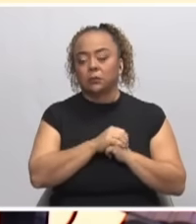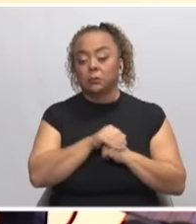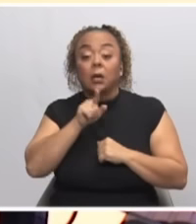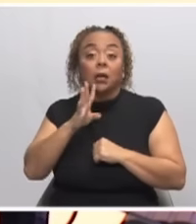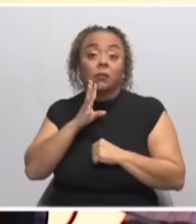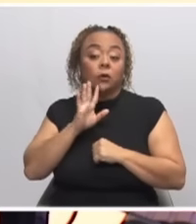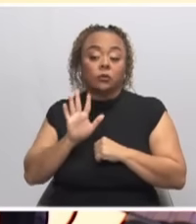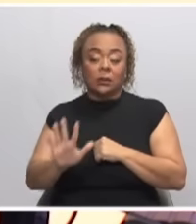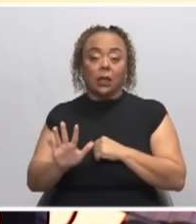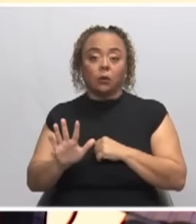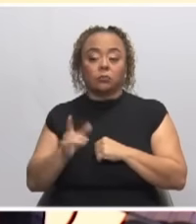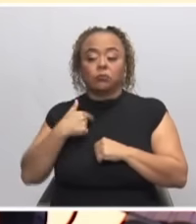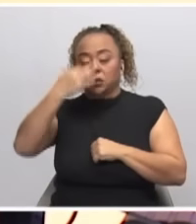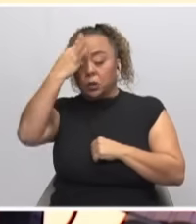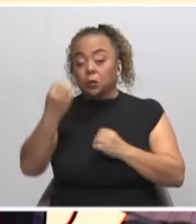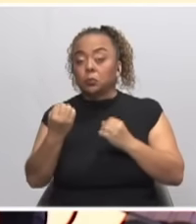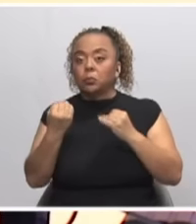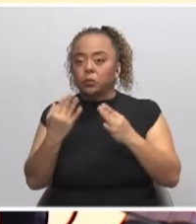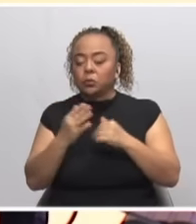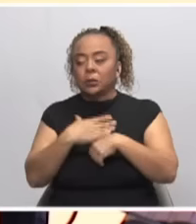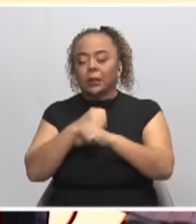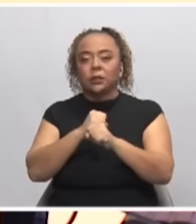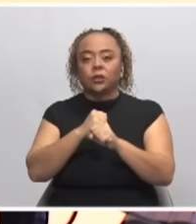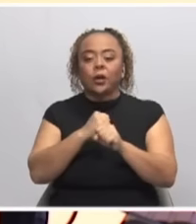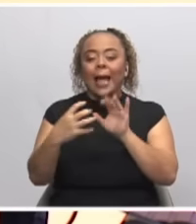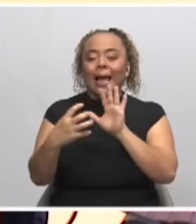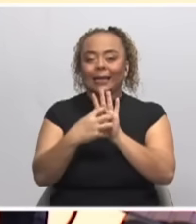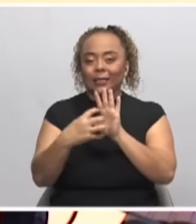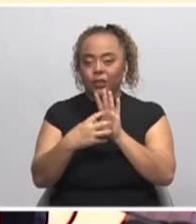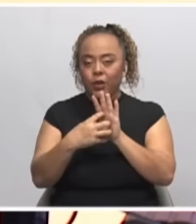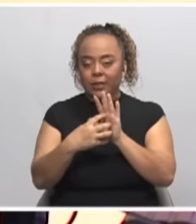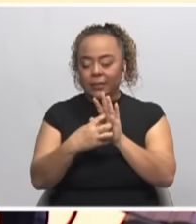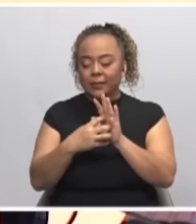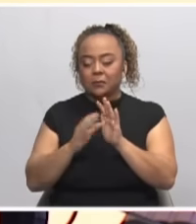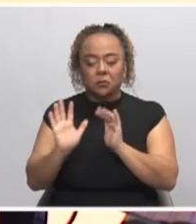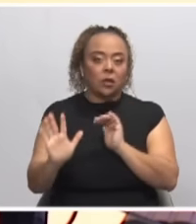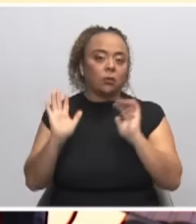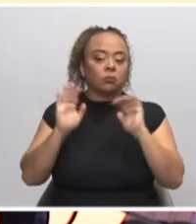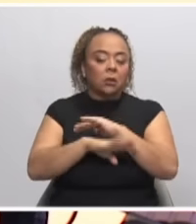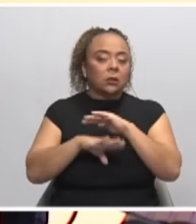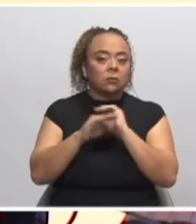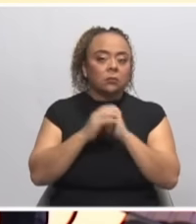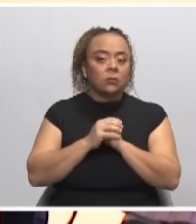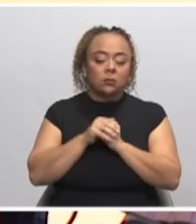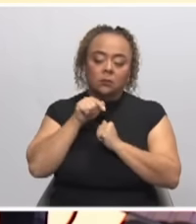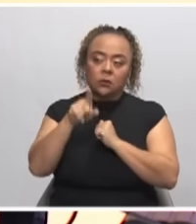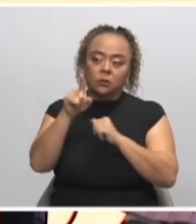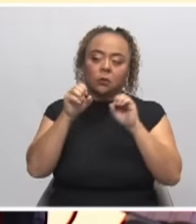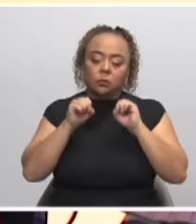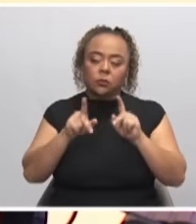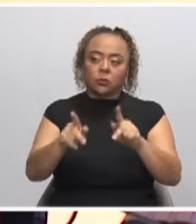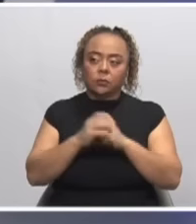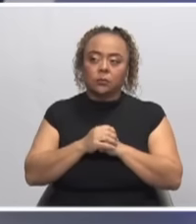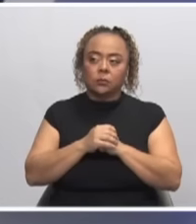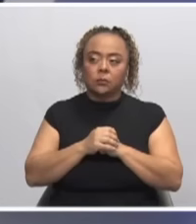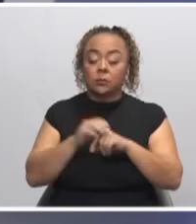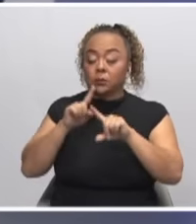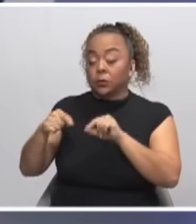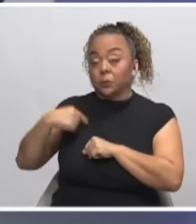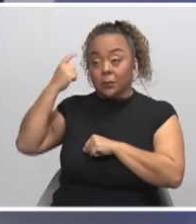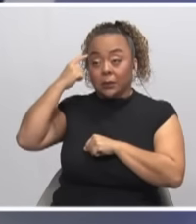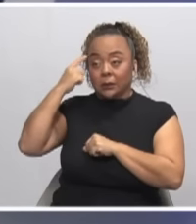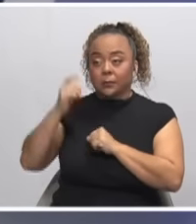de la línea de cinco Bueno yo creo que aquí muchos han armado alineaciones basados en la línea de cinco que que es una de las alternativas y una de las grandes uno